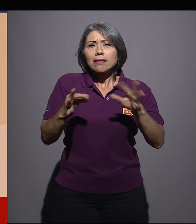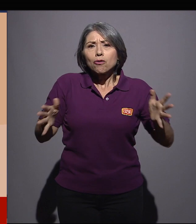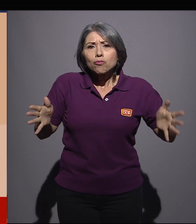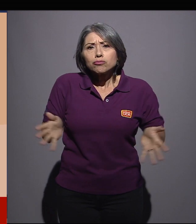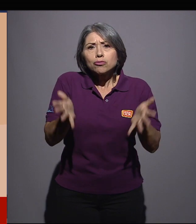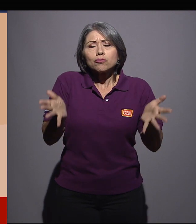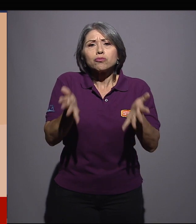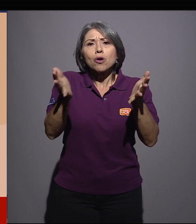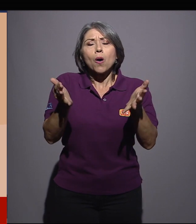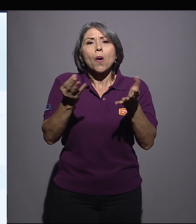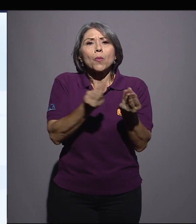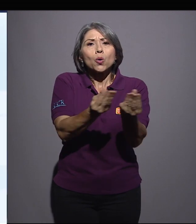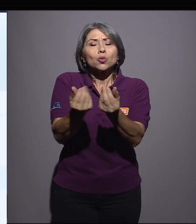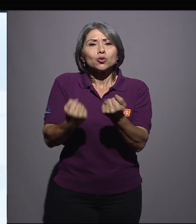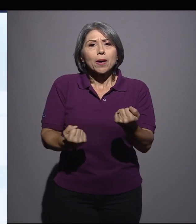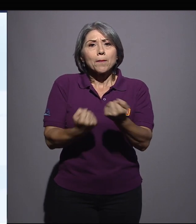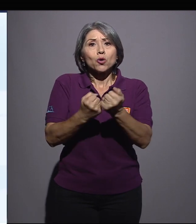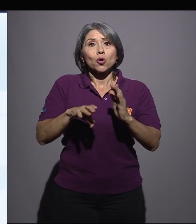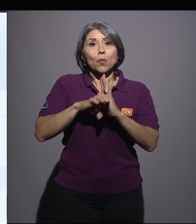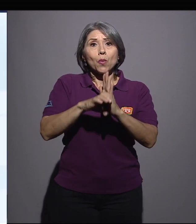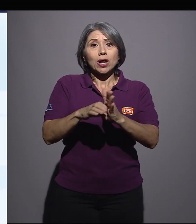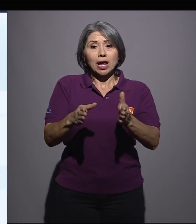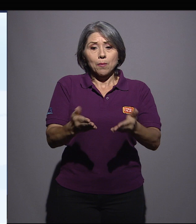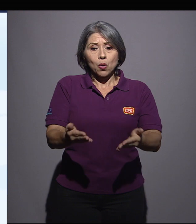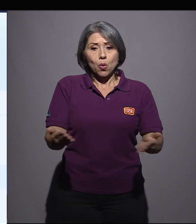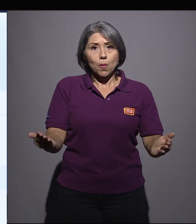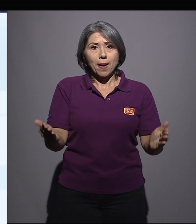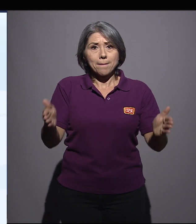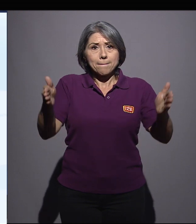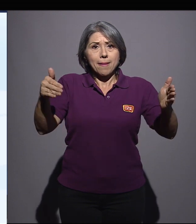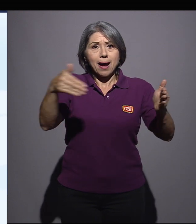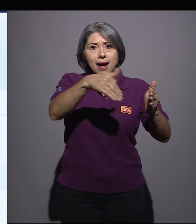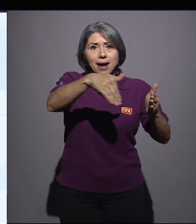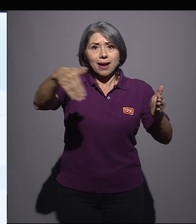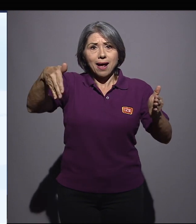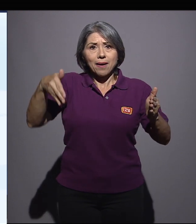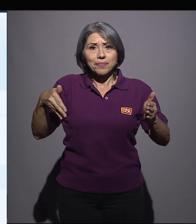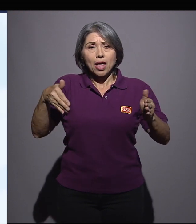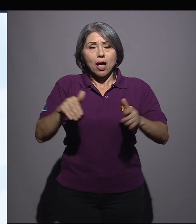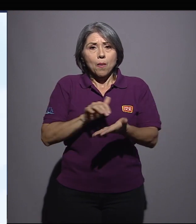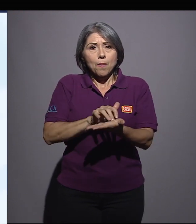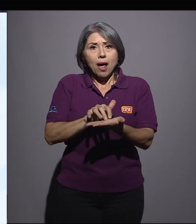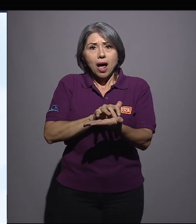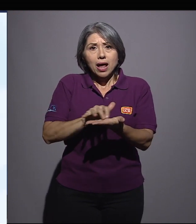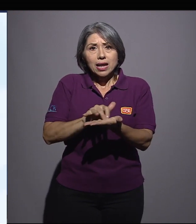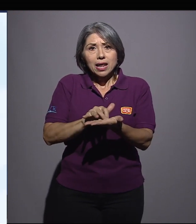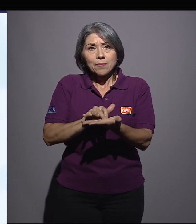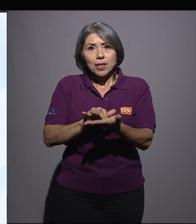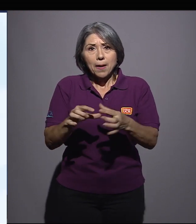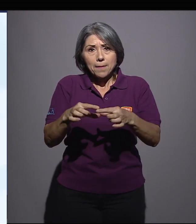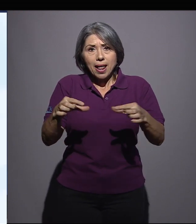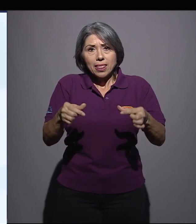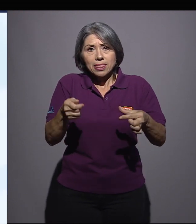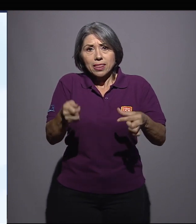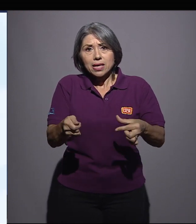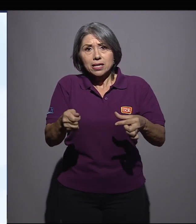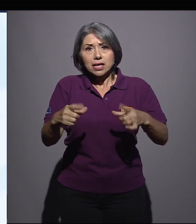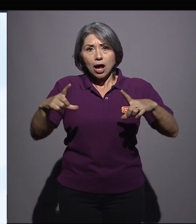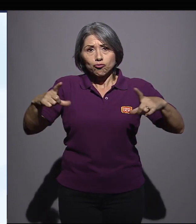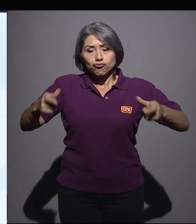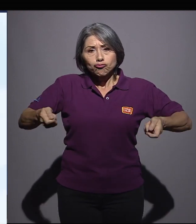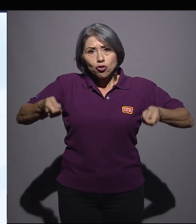las mampara móvil, la braille, la plantillita, la lupa. Muchas veces no